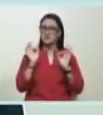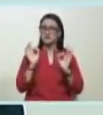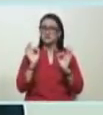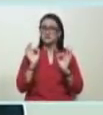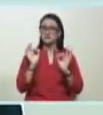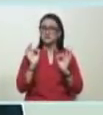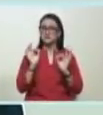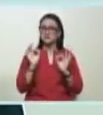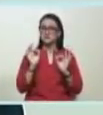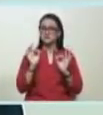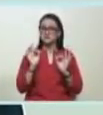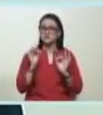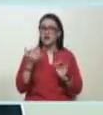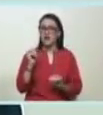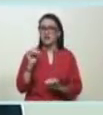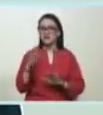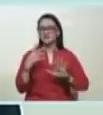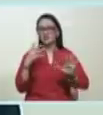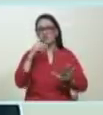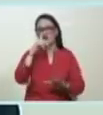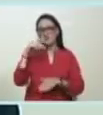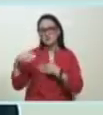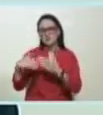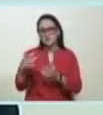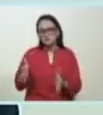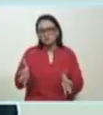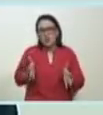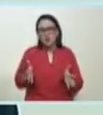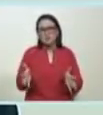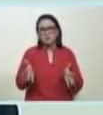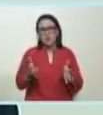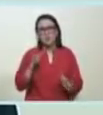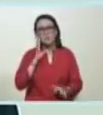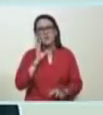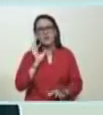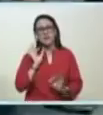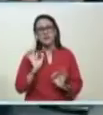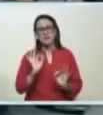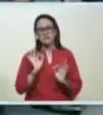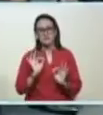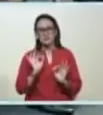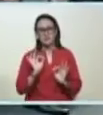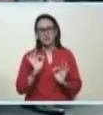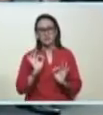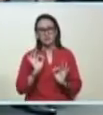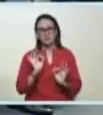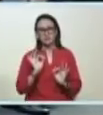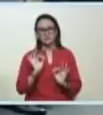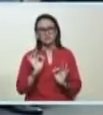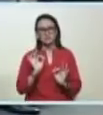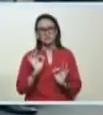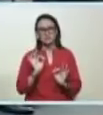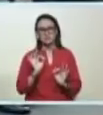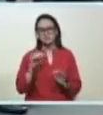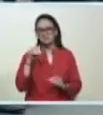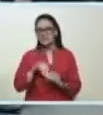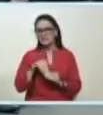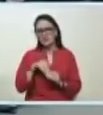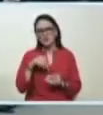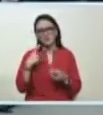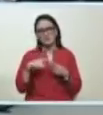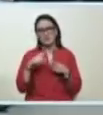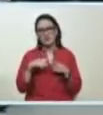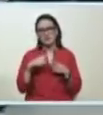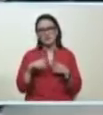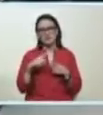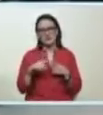Simón Bolívar, tenemos 19 años ganando de manera impecable elecciones de diversos signos en